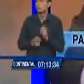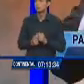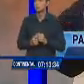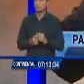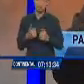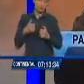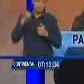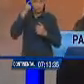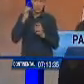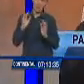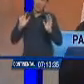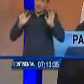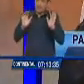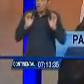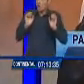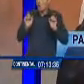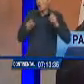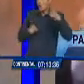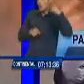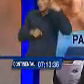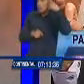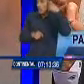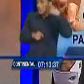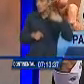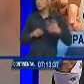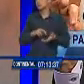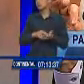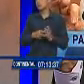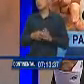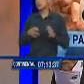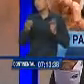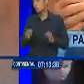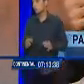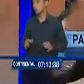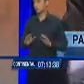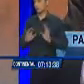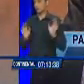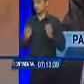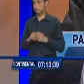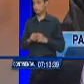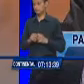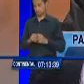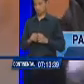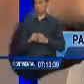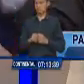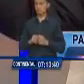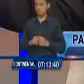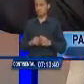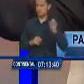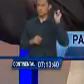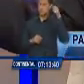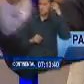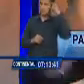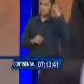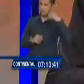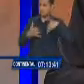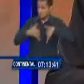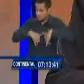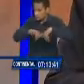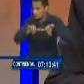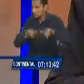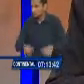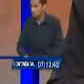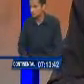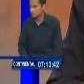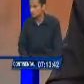decir, el Estado simplemente garantiza. Porque el Estado es una institución con continuidad. Pero